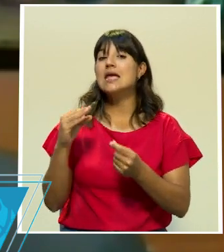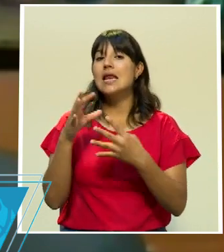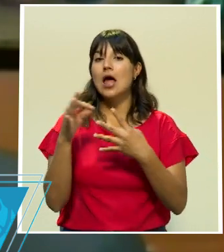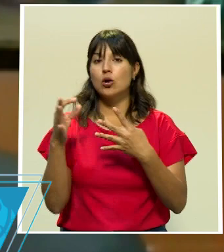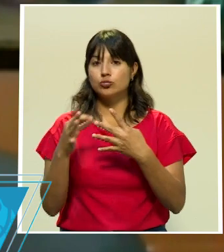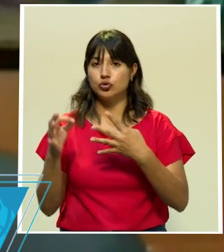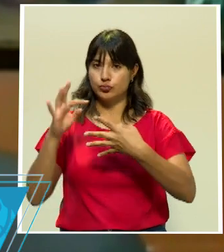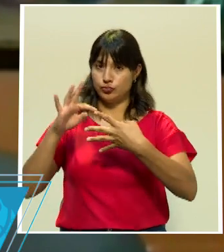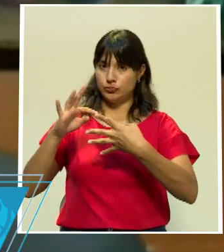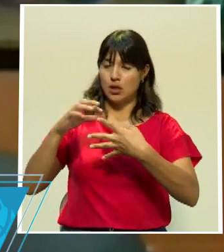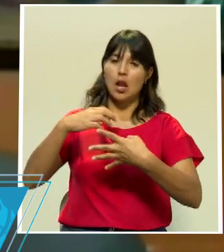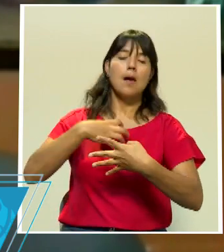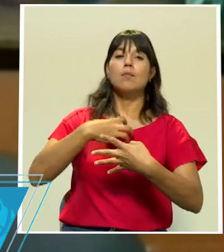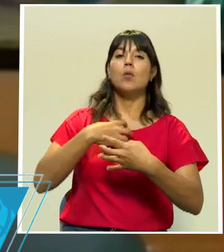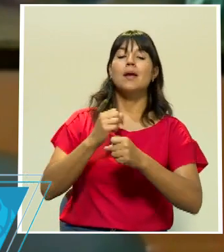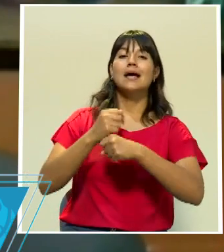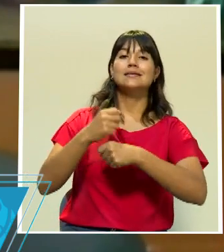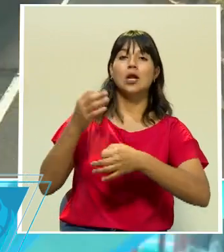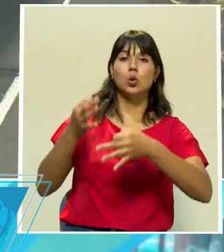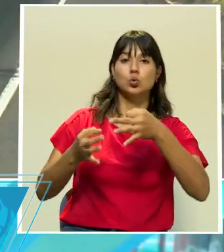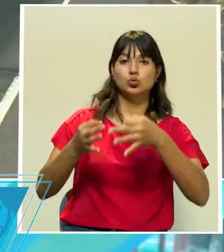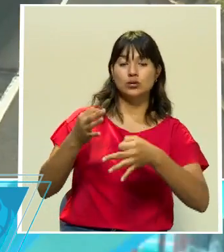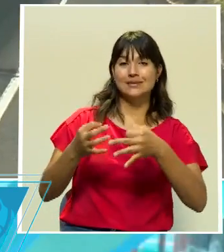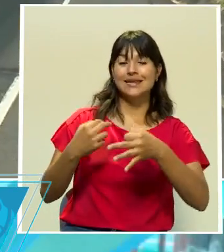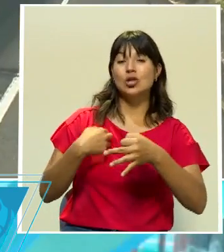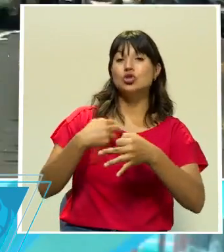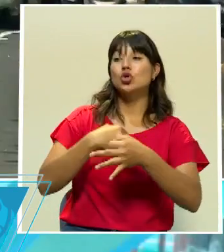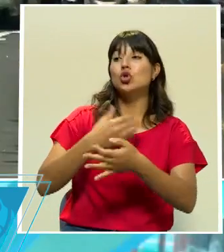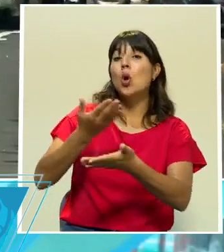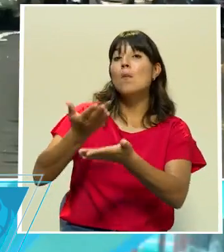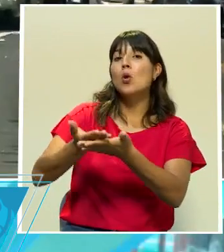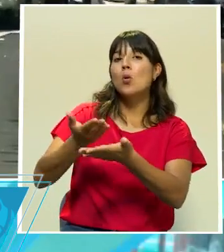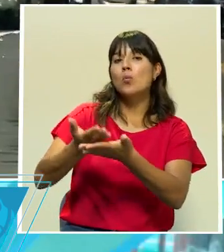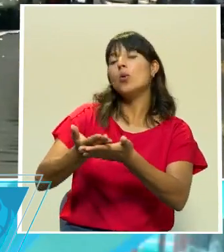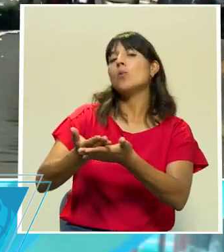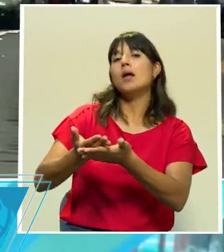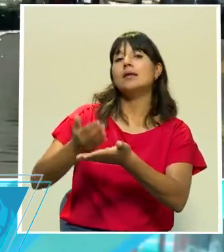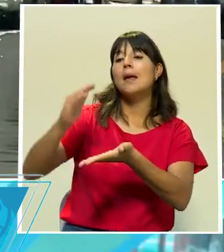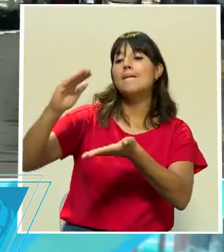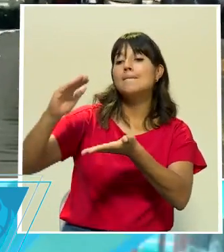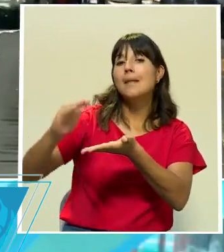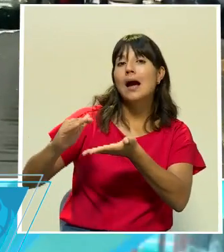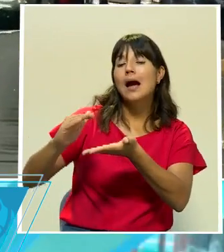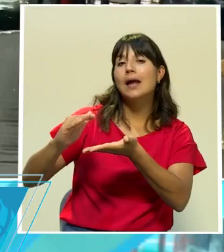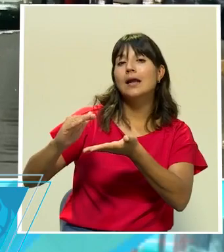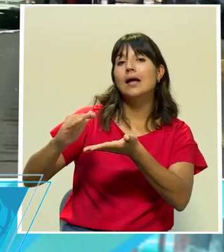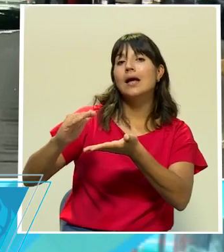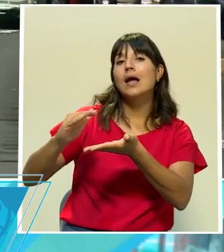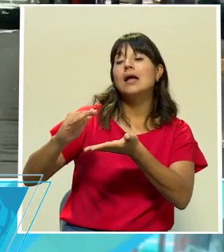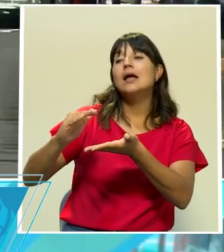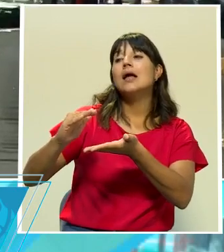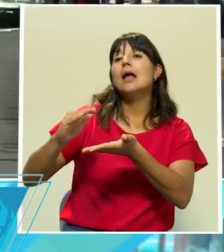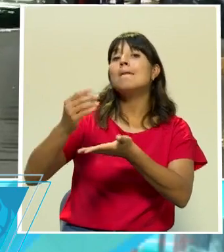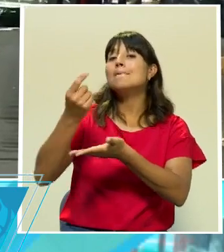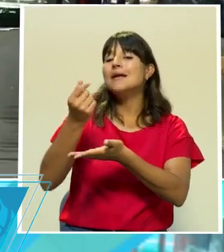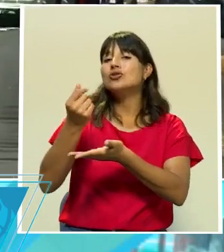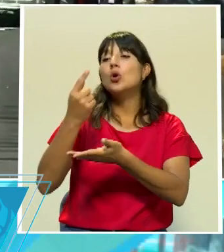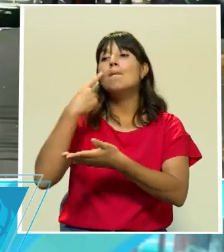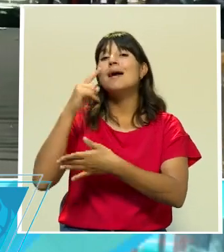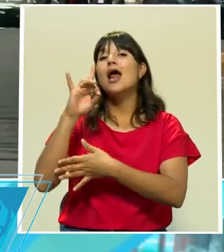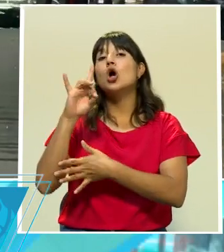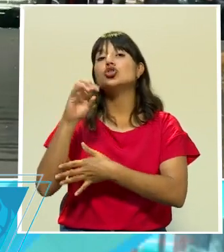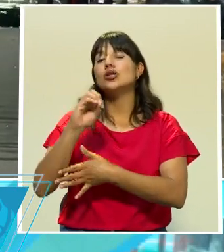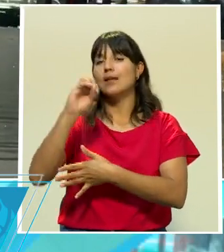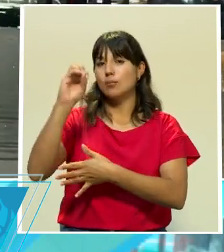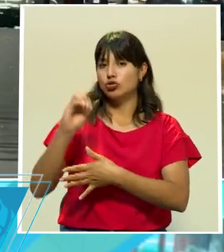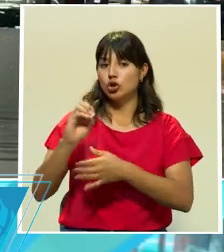la nuestra, de hacer justicia, que planteamos la exoneración al 80% de los propietarios de vehículos, que va desde la